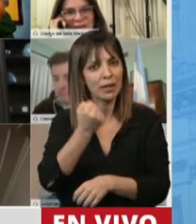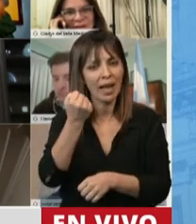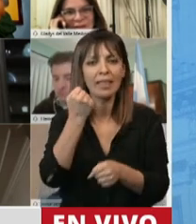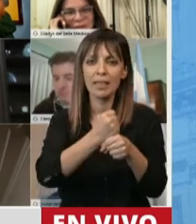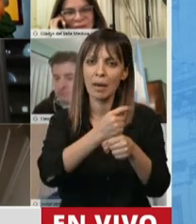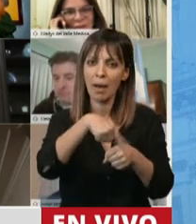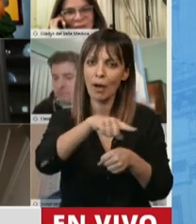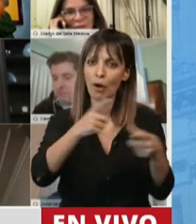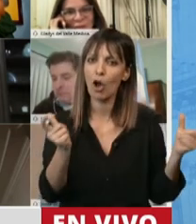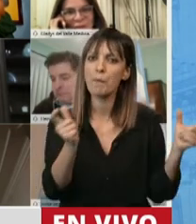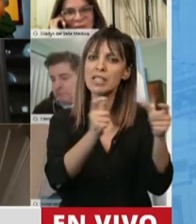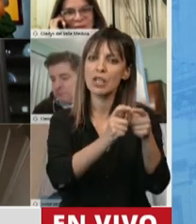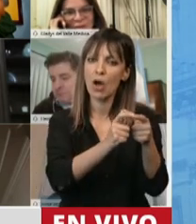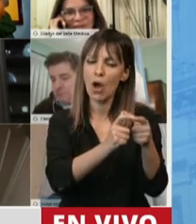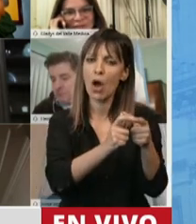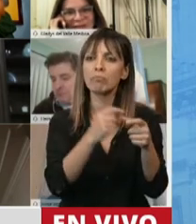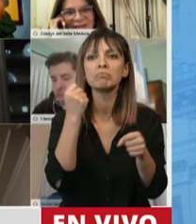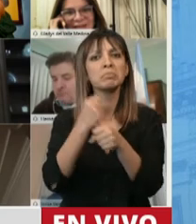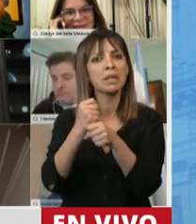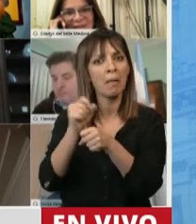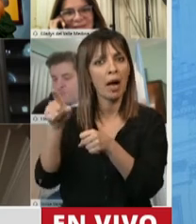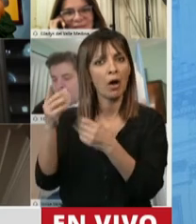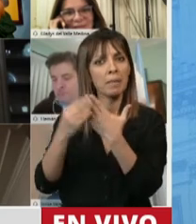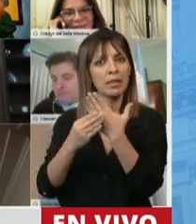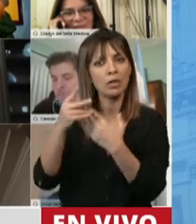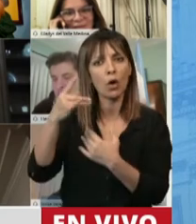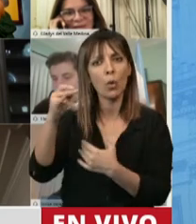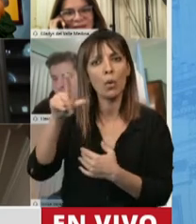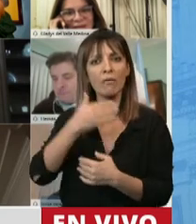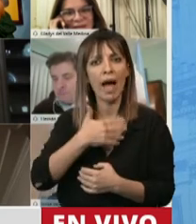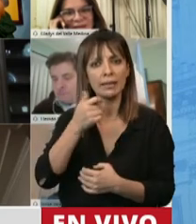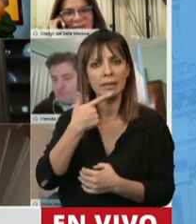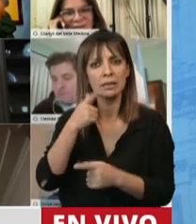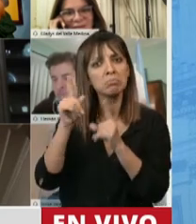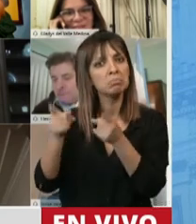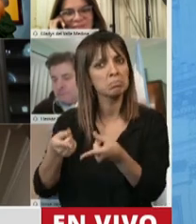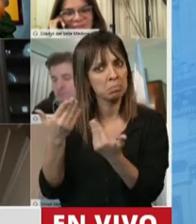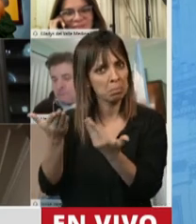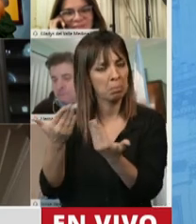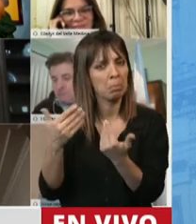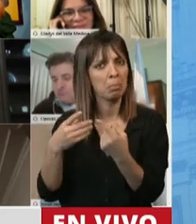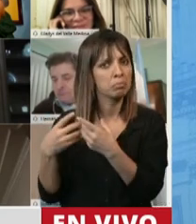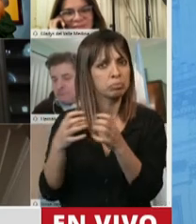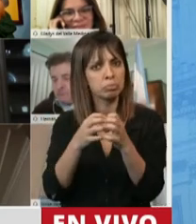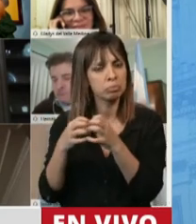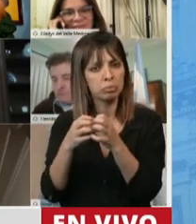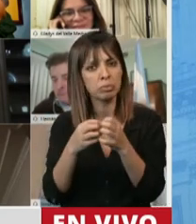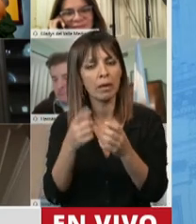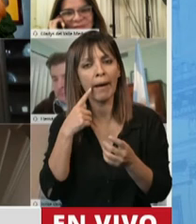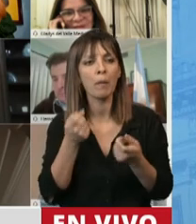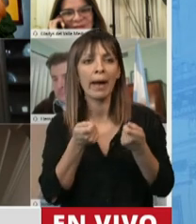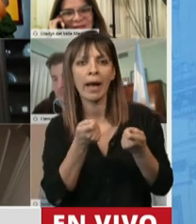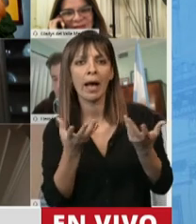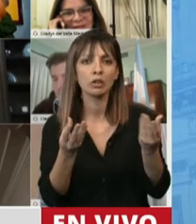Comisión, resaltar el trabajo del ministro Culfas, que vino a discutir, a tratar de ponernos de acuerdo y